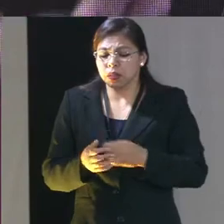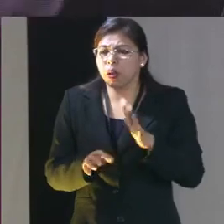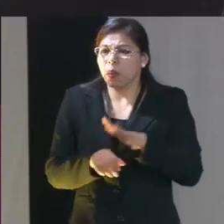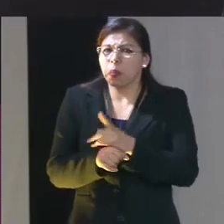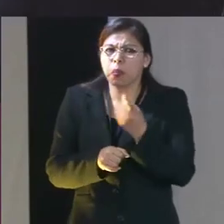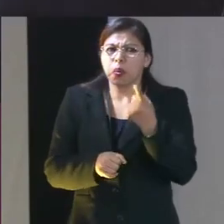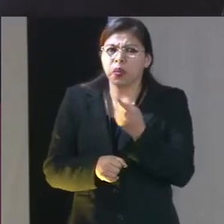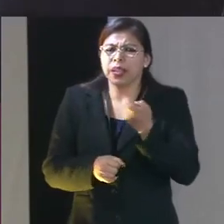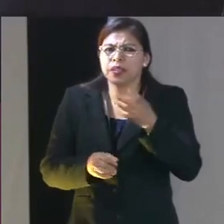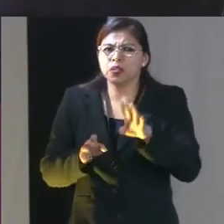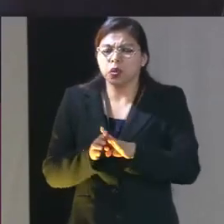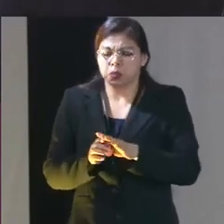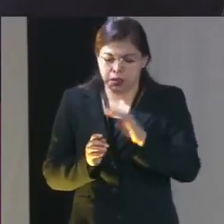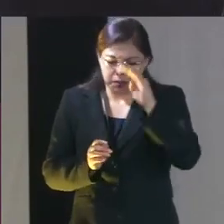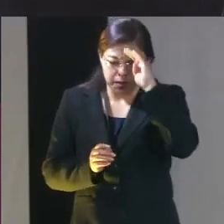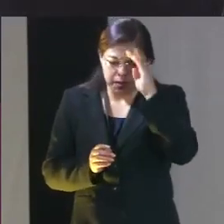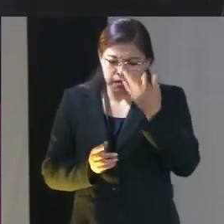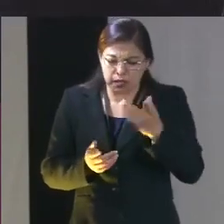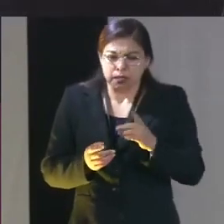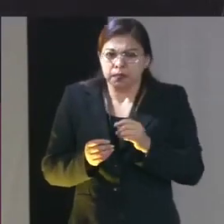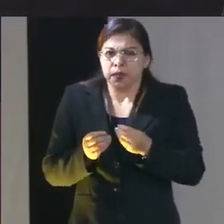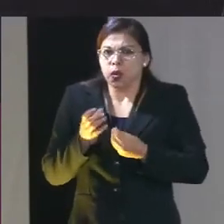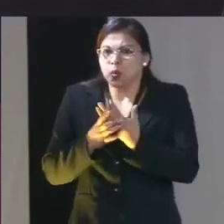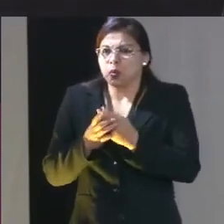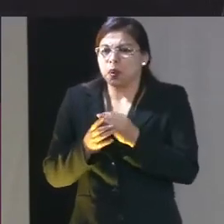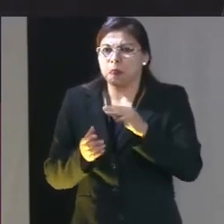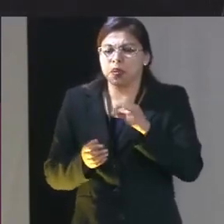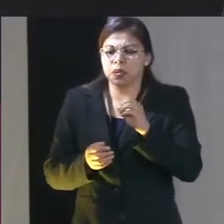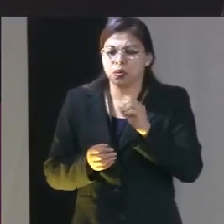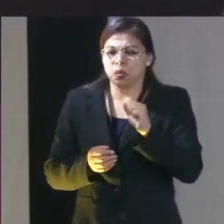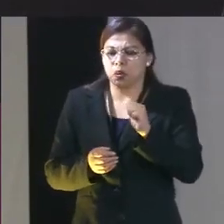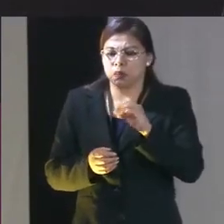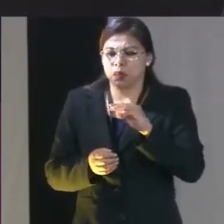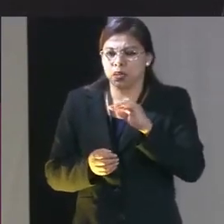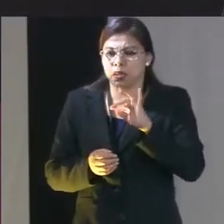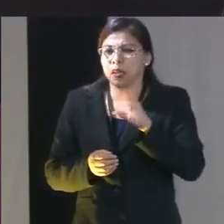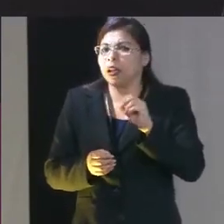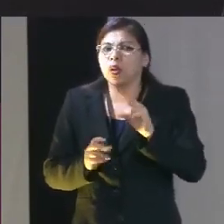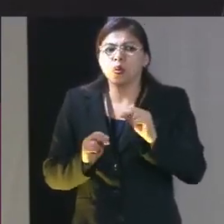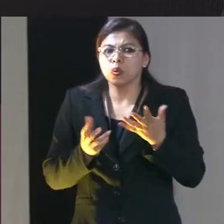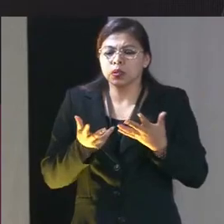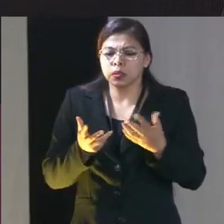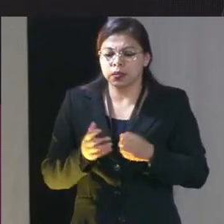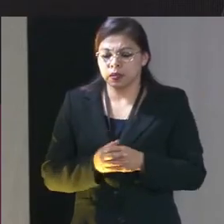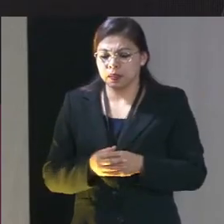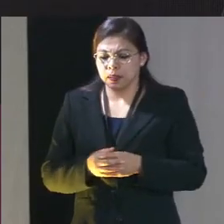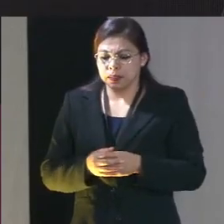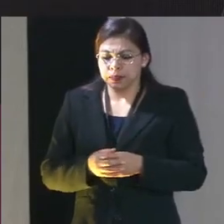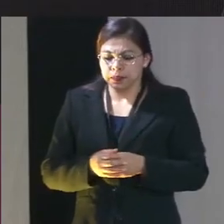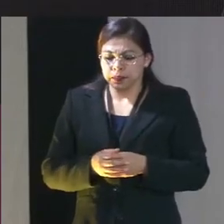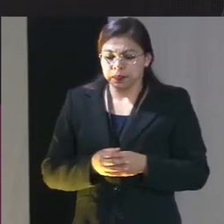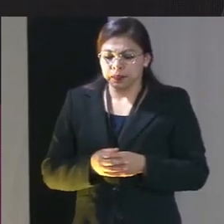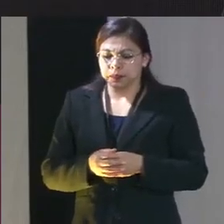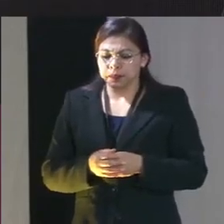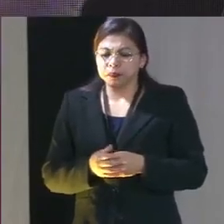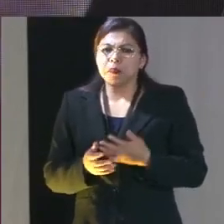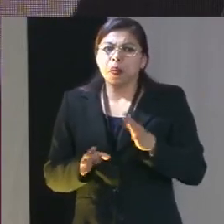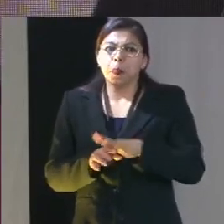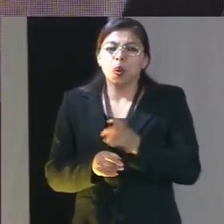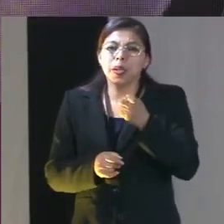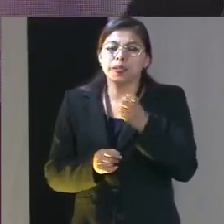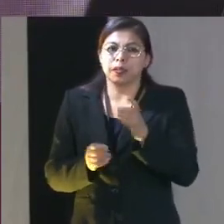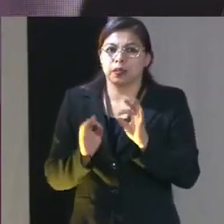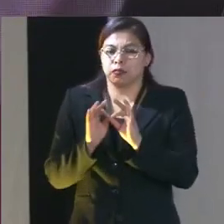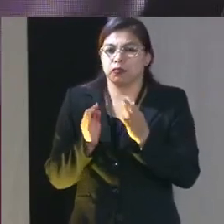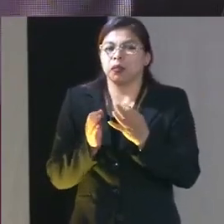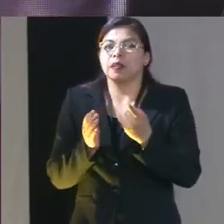¿Por qué eso es civilizado y lo que pasó en Mesoamérica no lo es? Es porque ese tipo de